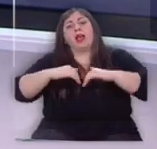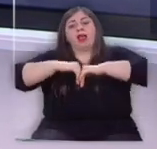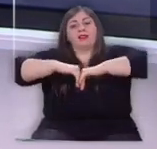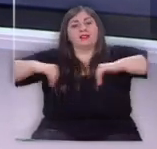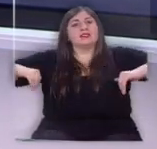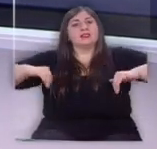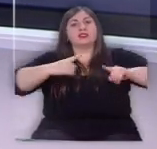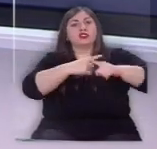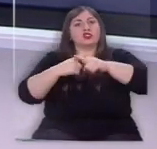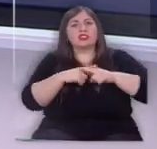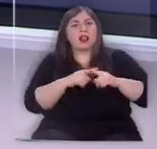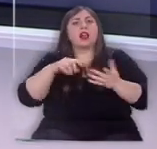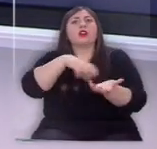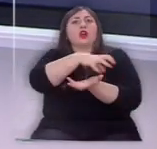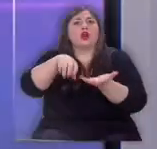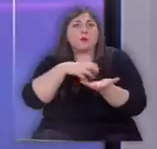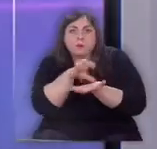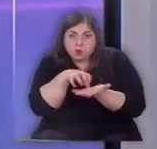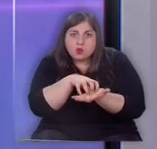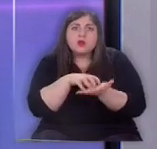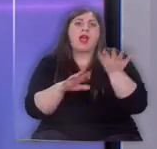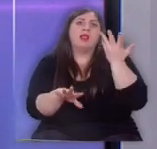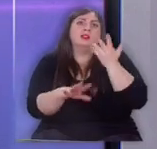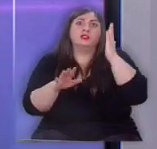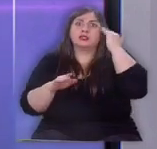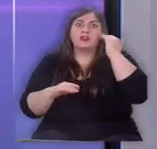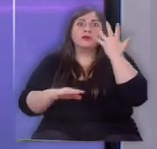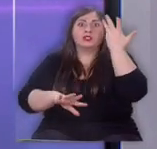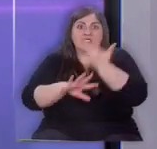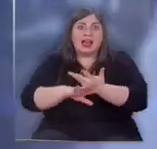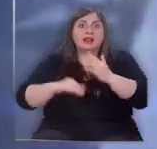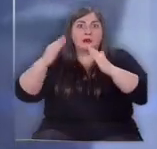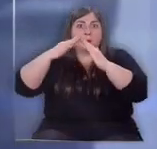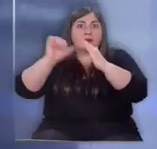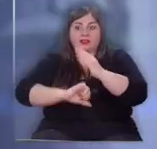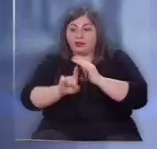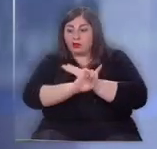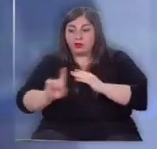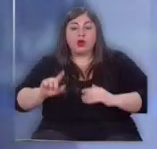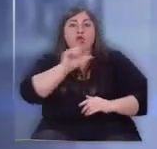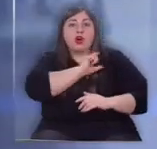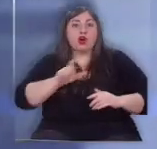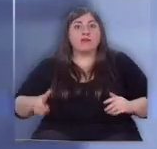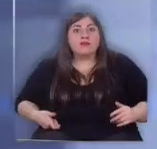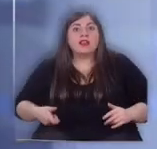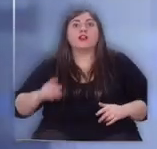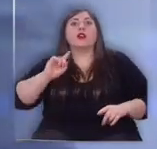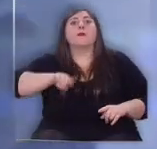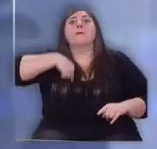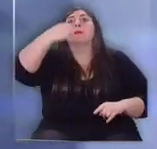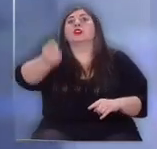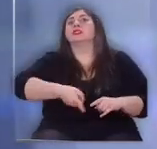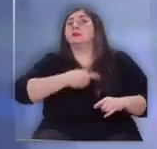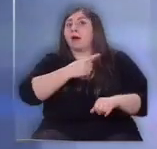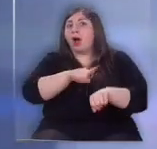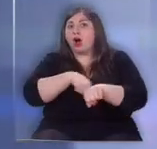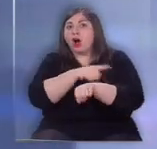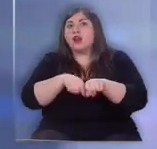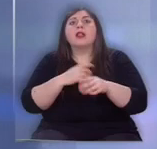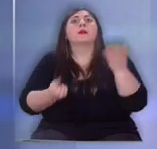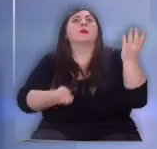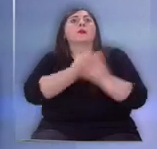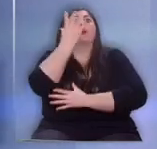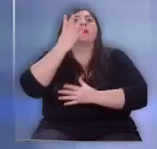en una comuna donde ha habido casos, no sabemos si van a caer en cuarentena o no. Eso el gobierno tiene que dar a conocer las próximas horas las nuevas comunas en